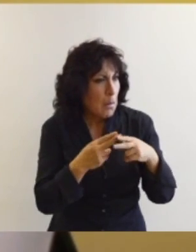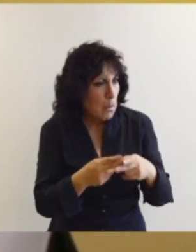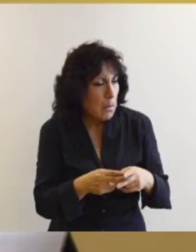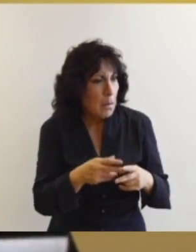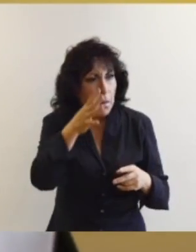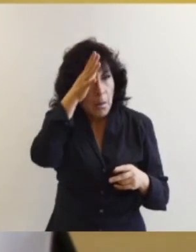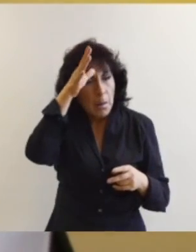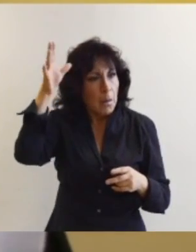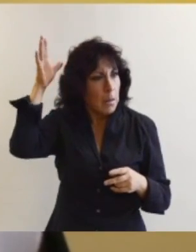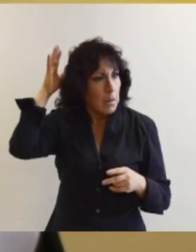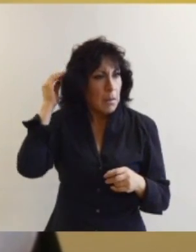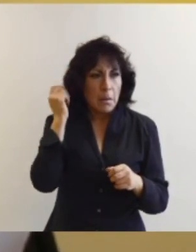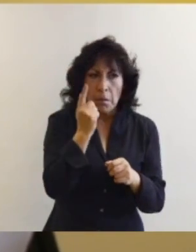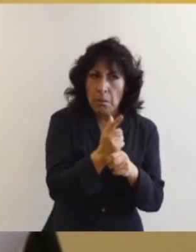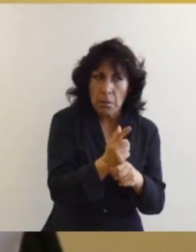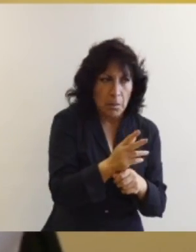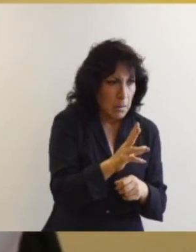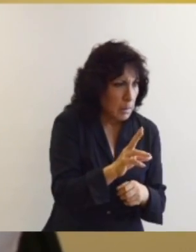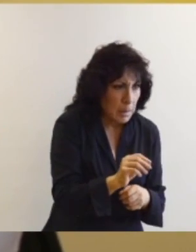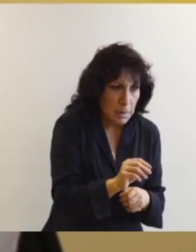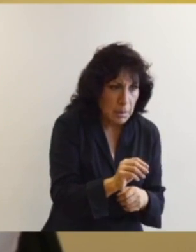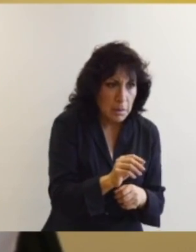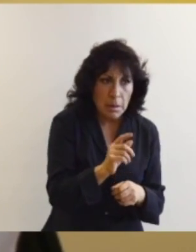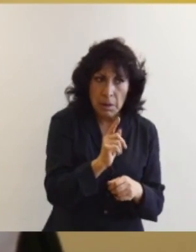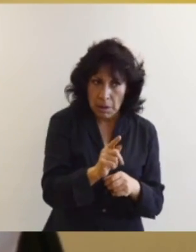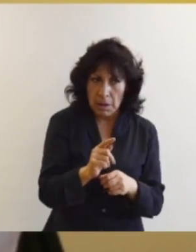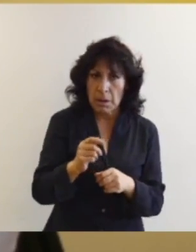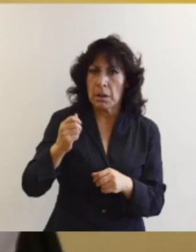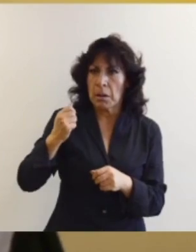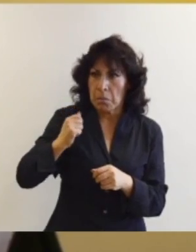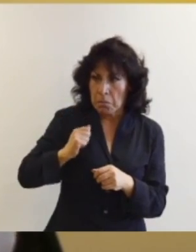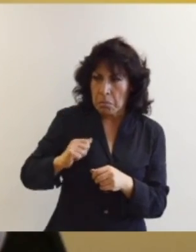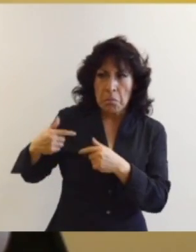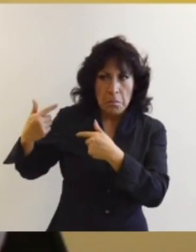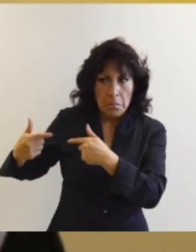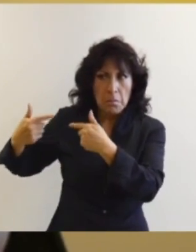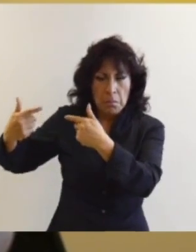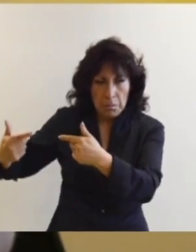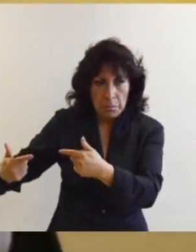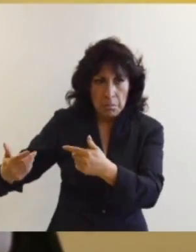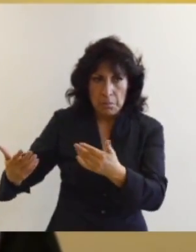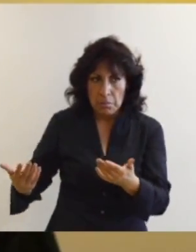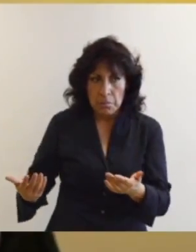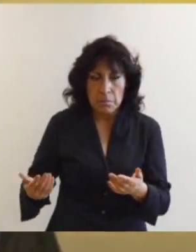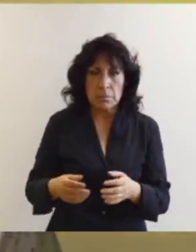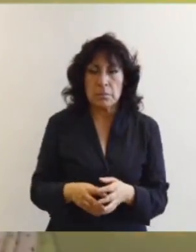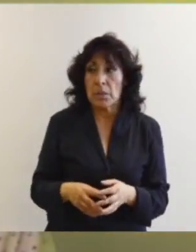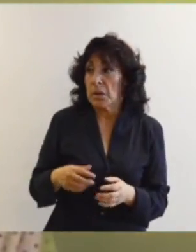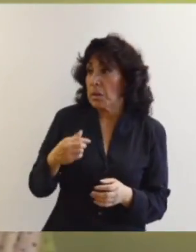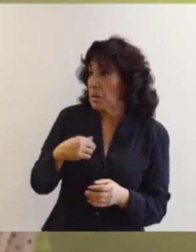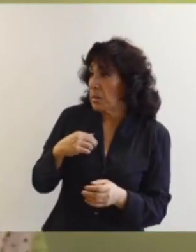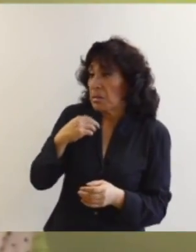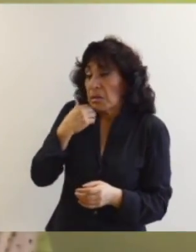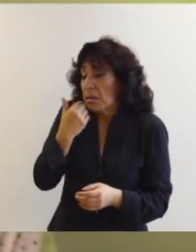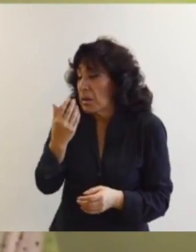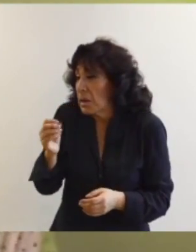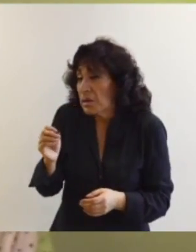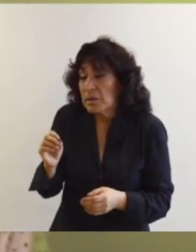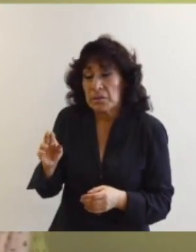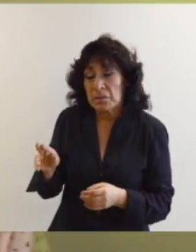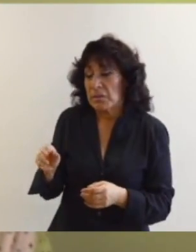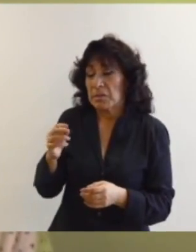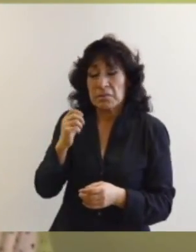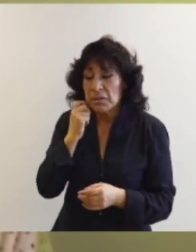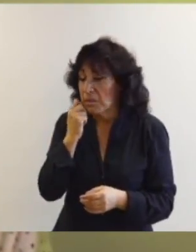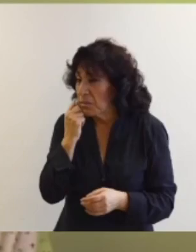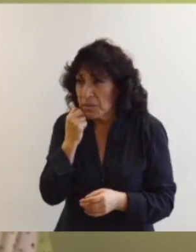¿Preferiría usted que no se descubrieran sus restos, los de su antepasado? No es lo que